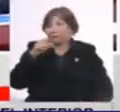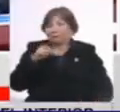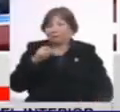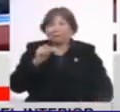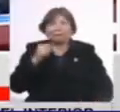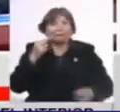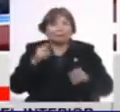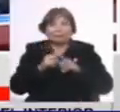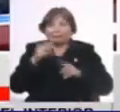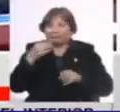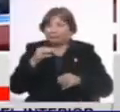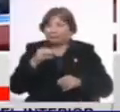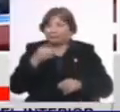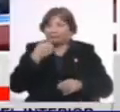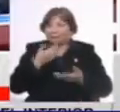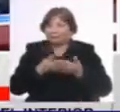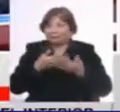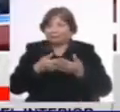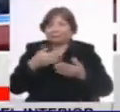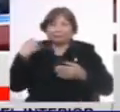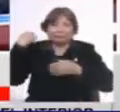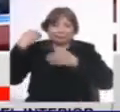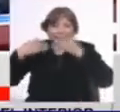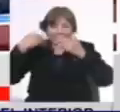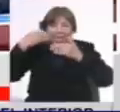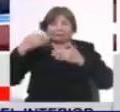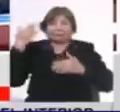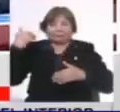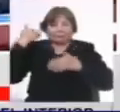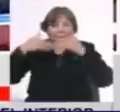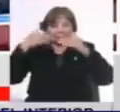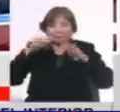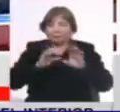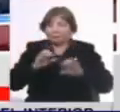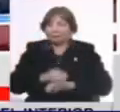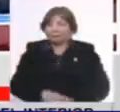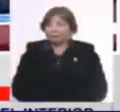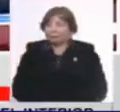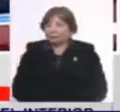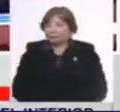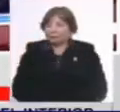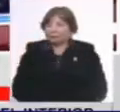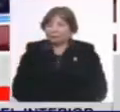gestión, sino eso también se viene haciendo desde gestiones anteriores.